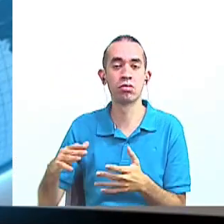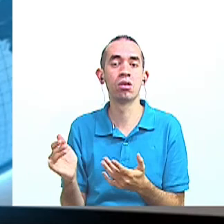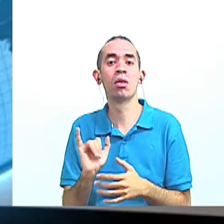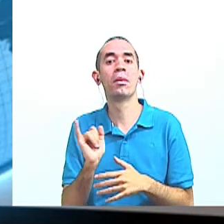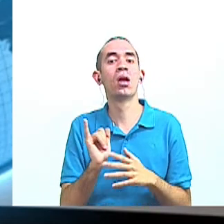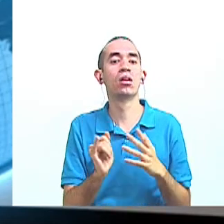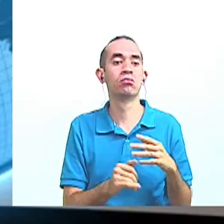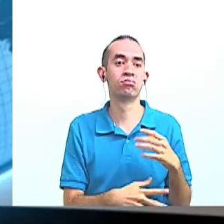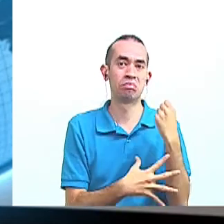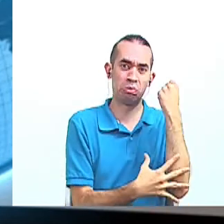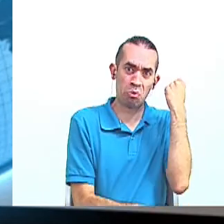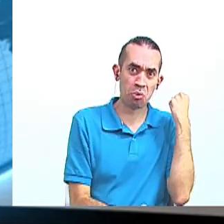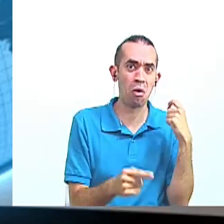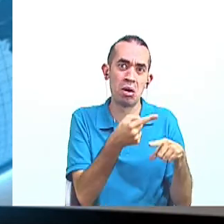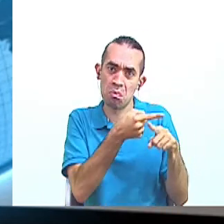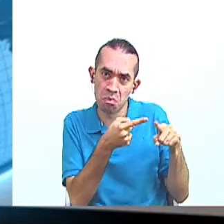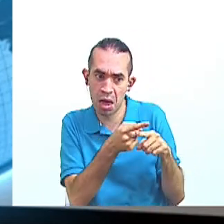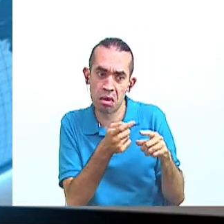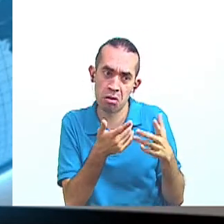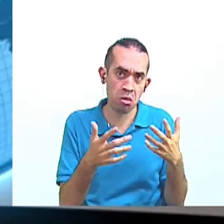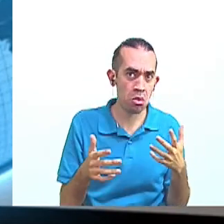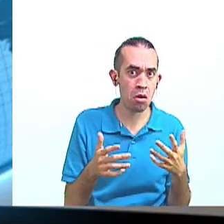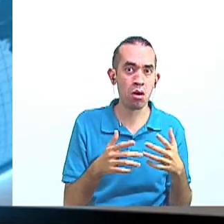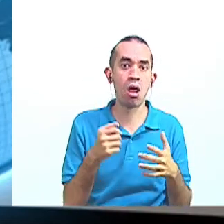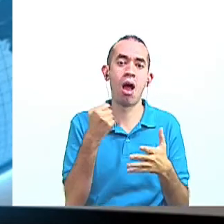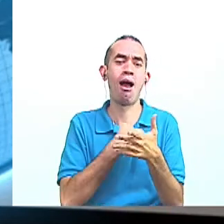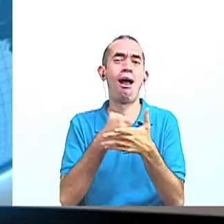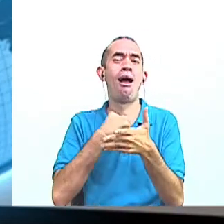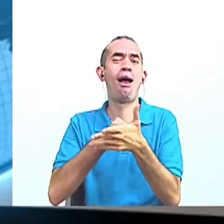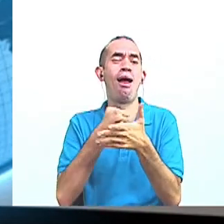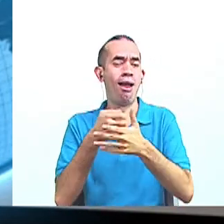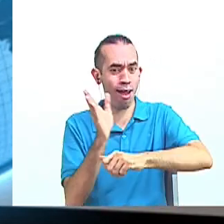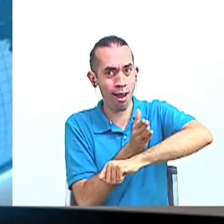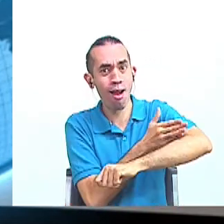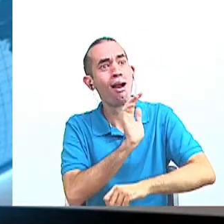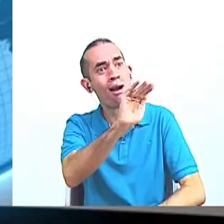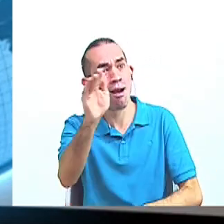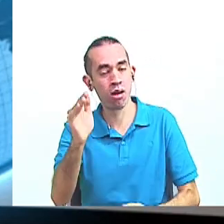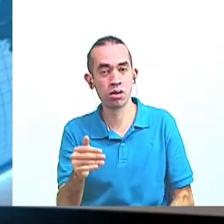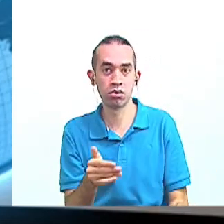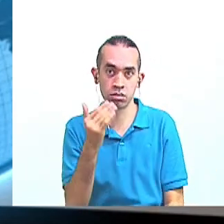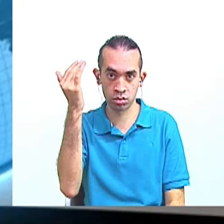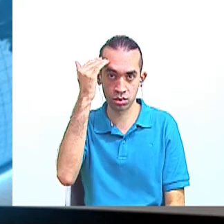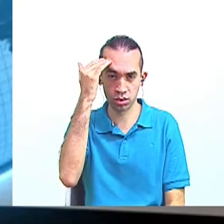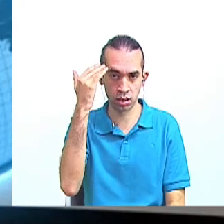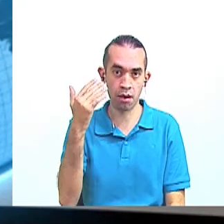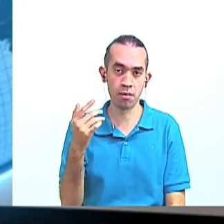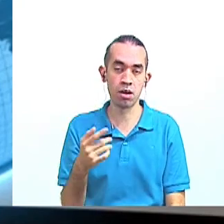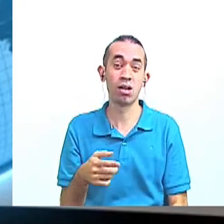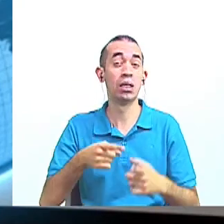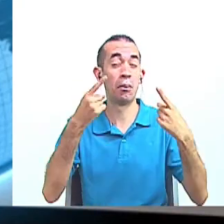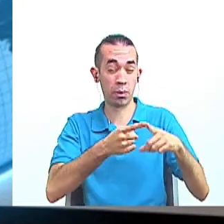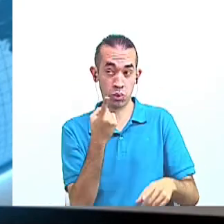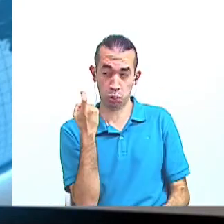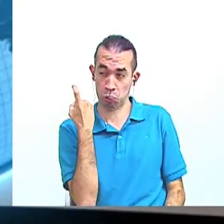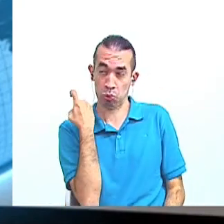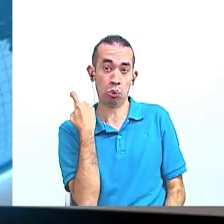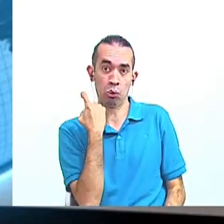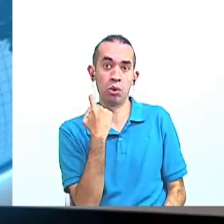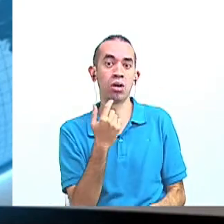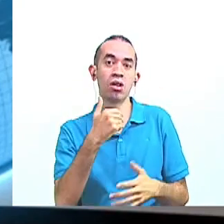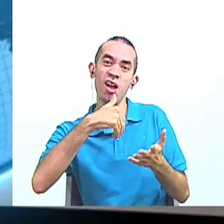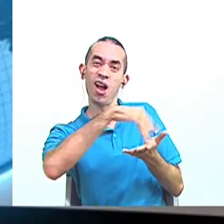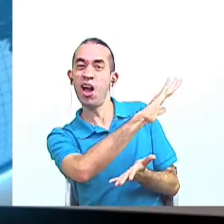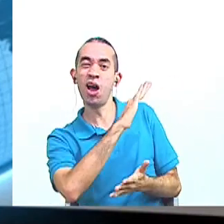baja, reclamaban esas mejoras. También recordar que estaba muy fresco el golpe de Estado a Alfredo